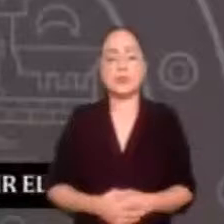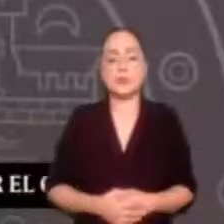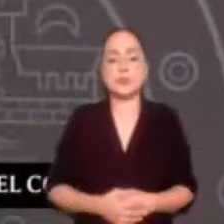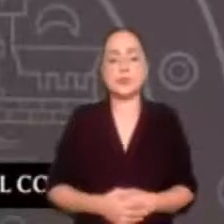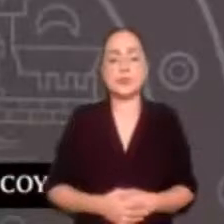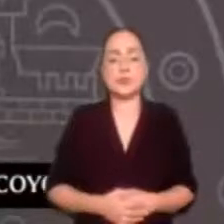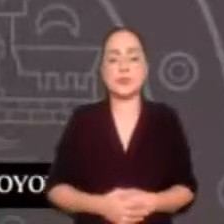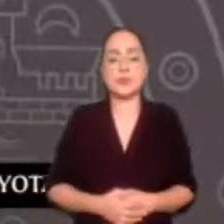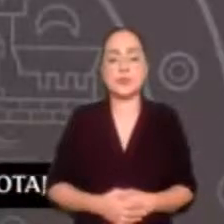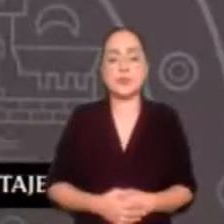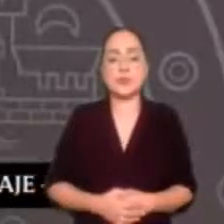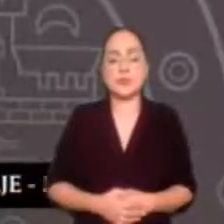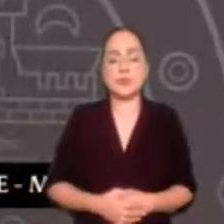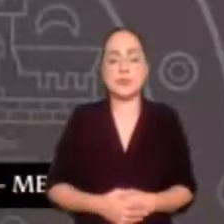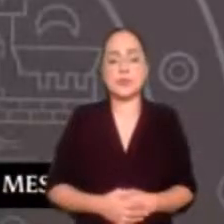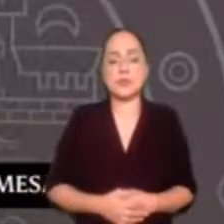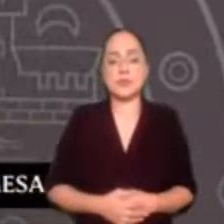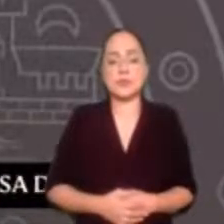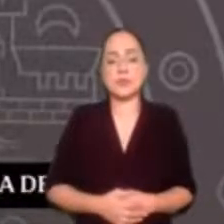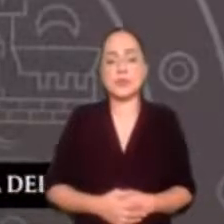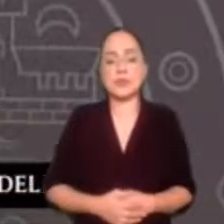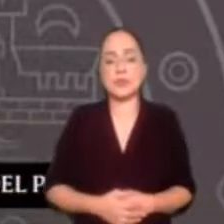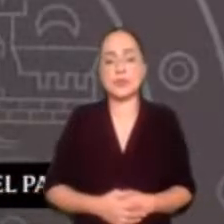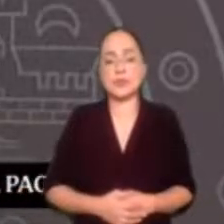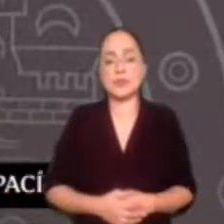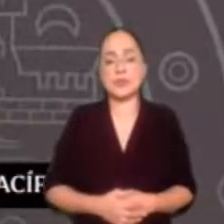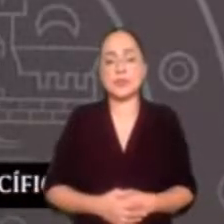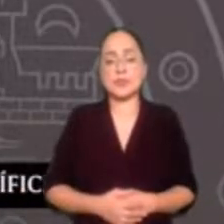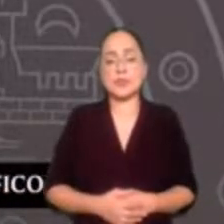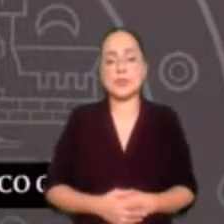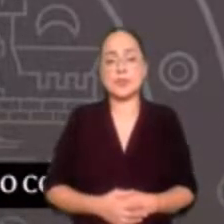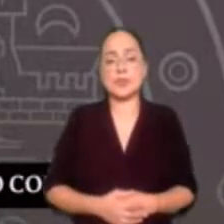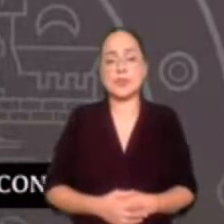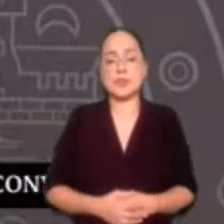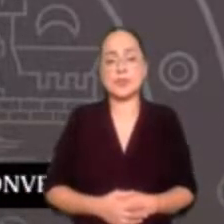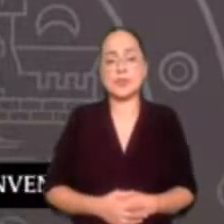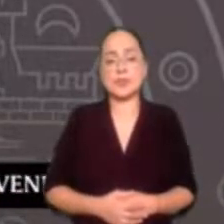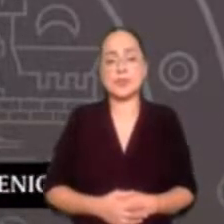son indicadores de los tiempos que están, ¿eh?